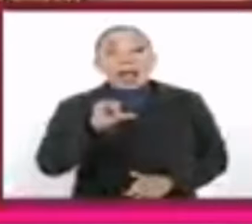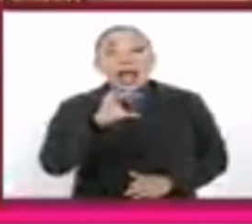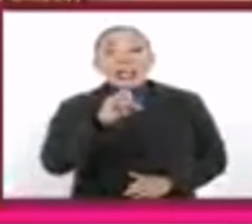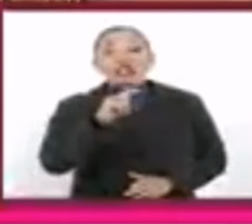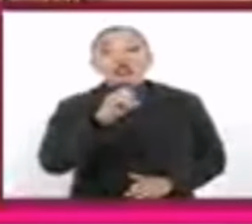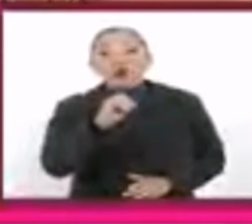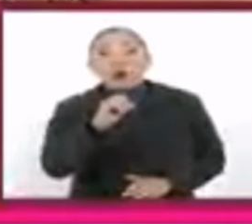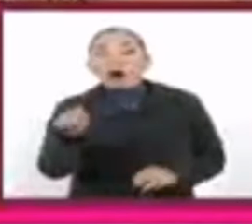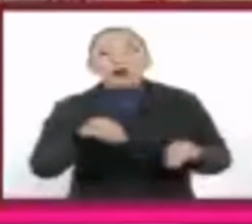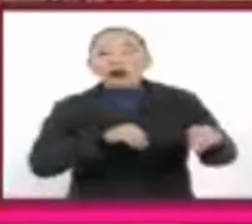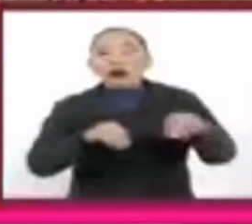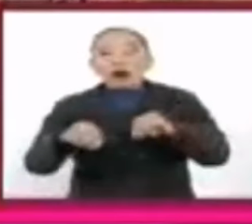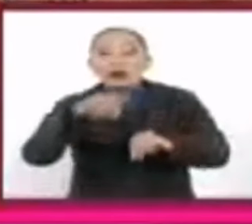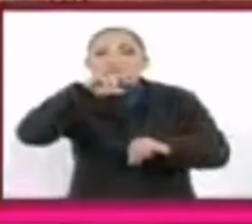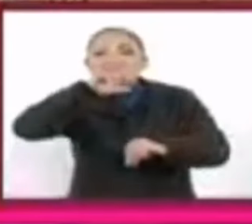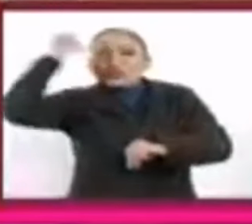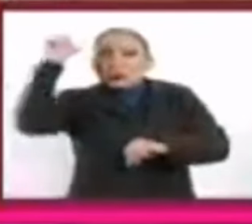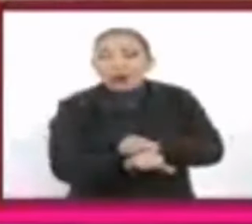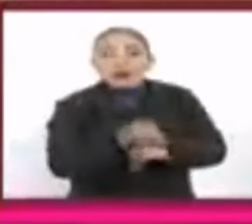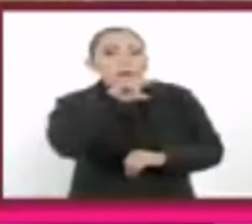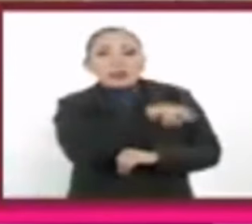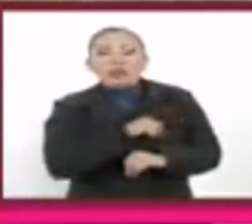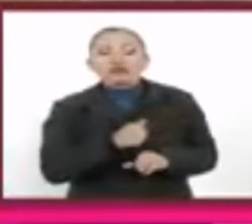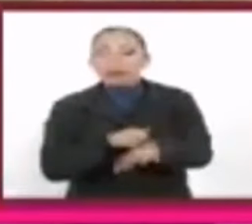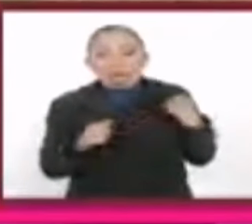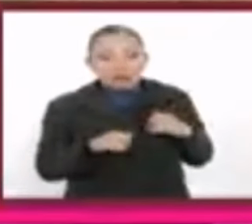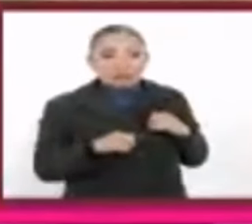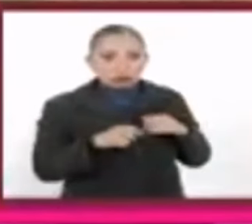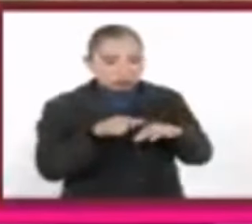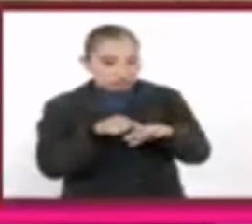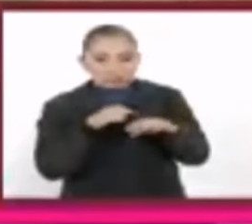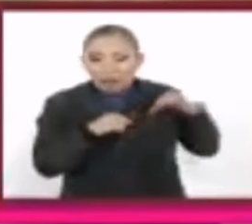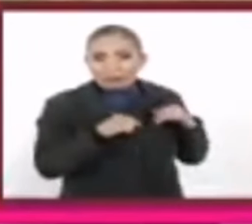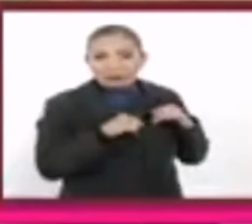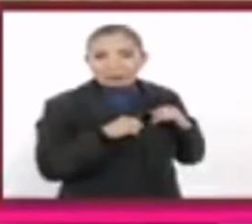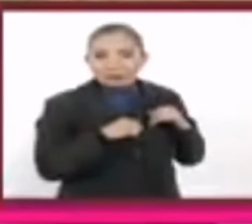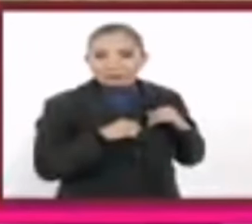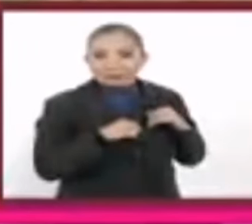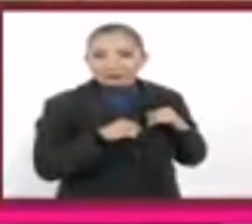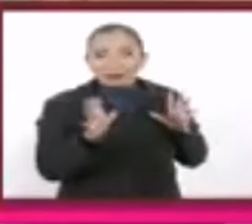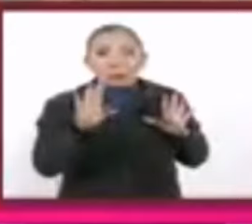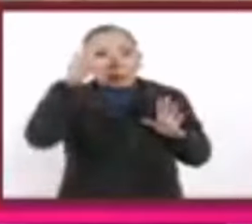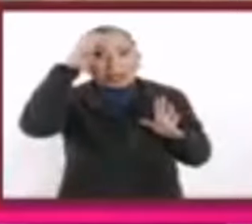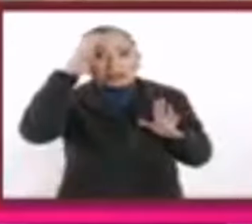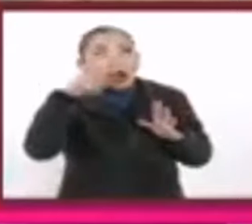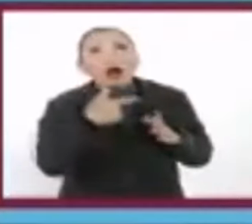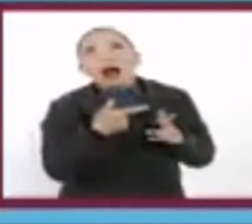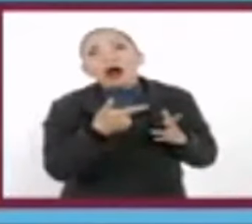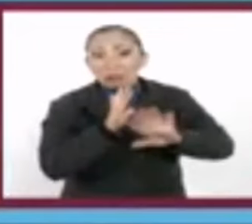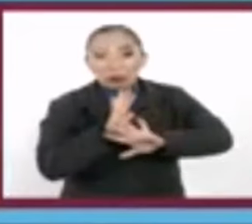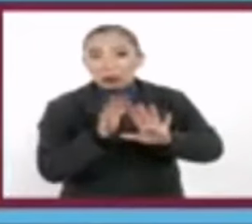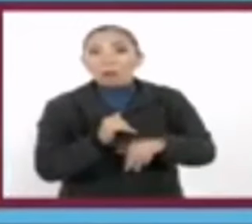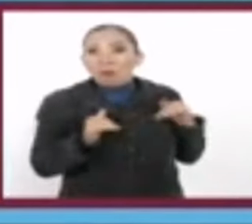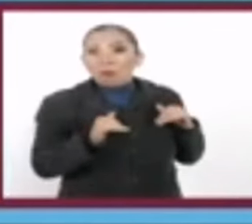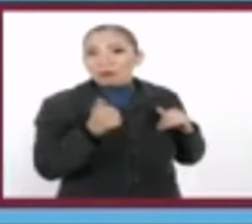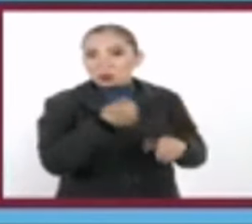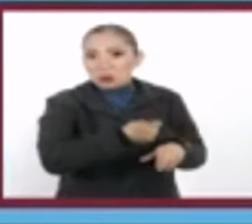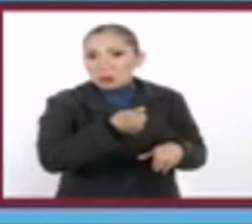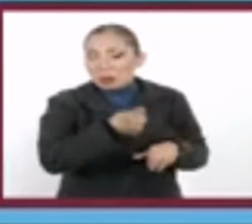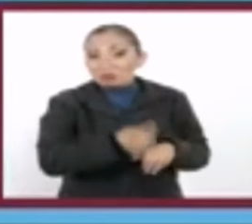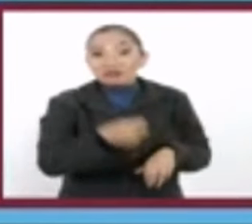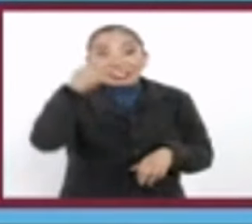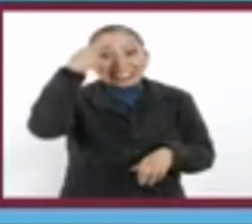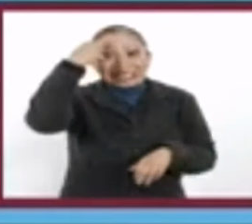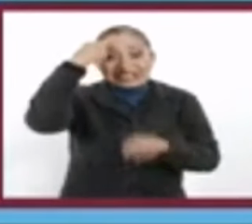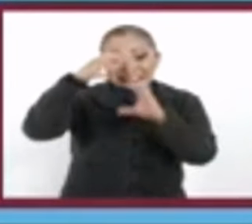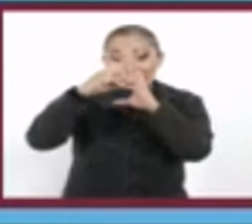acto reflejo es el movimiento automático e involuntario que realiza la parte afectada, sin pensar. Cabe resaltar